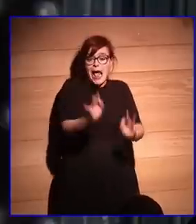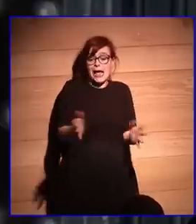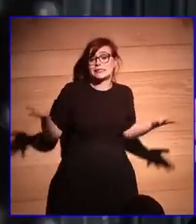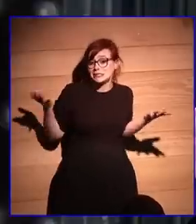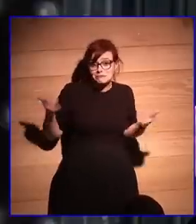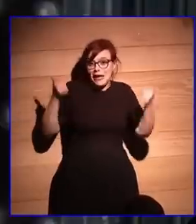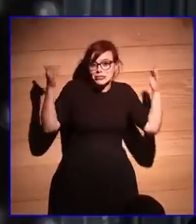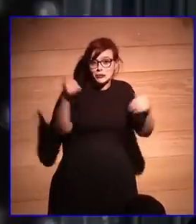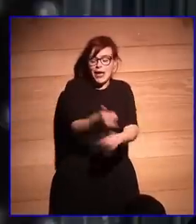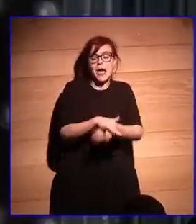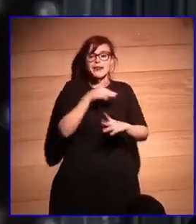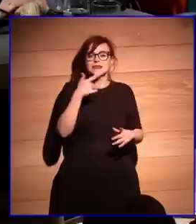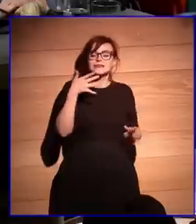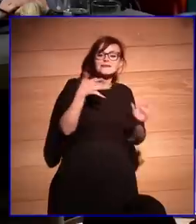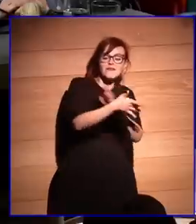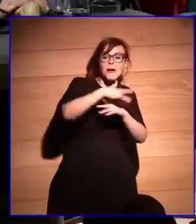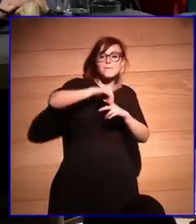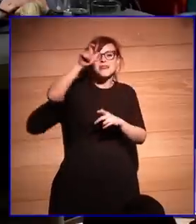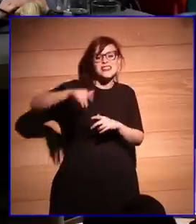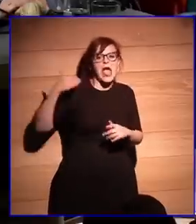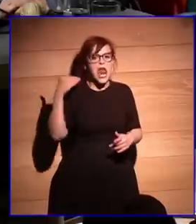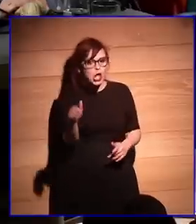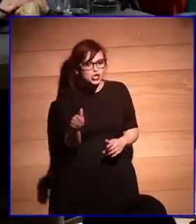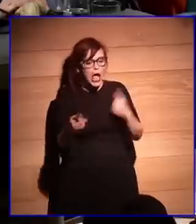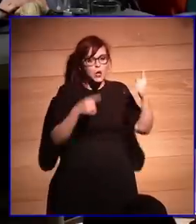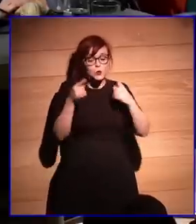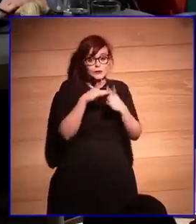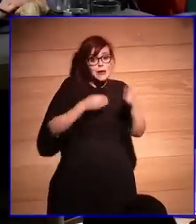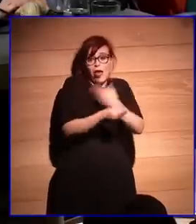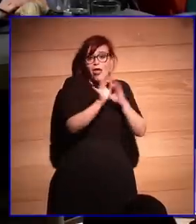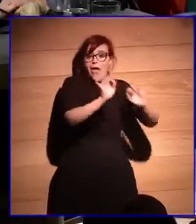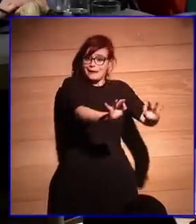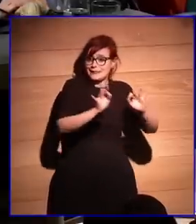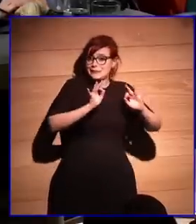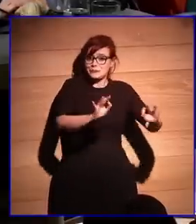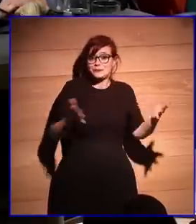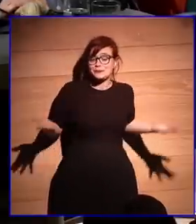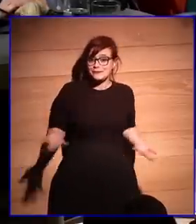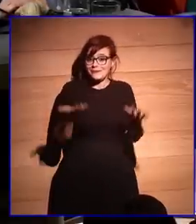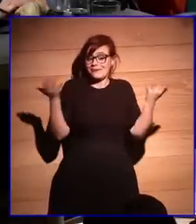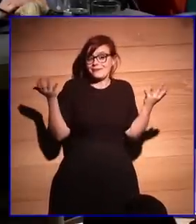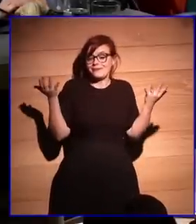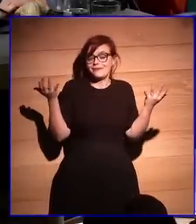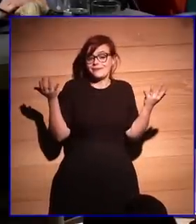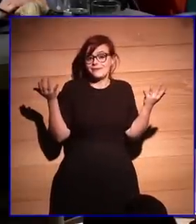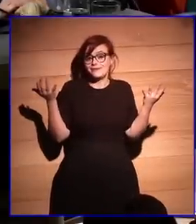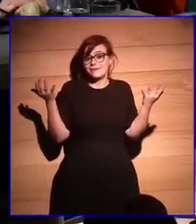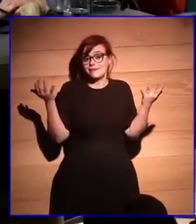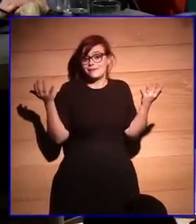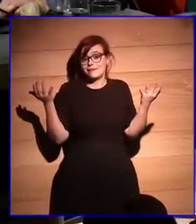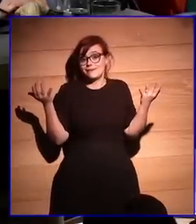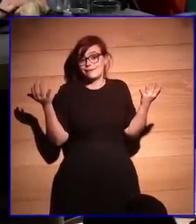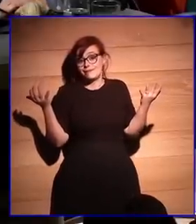mola. Voy, a si hay malvados, si hay villanos que han nacido así, que el mundo le ha hecho así.